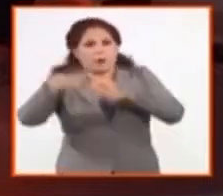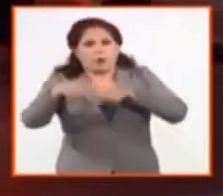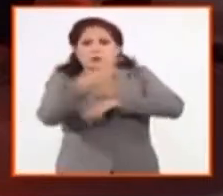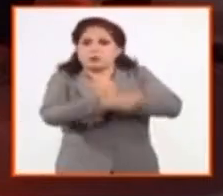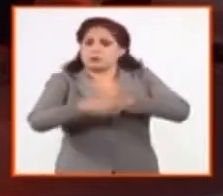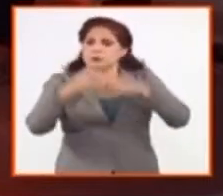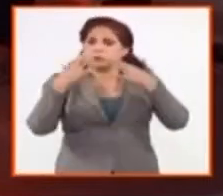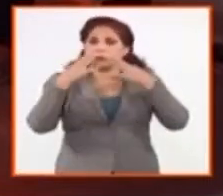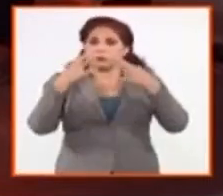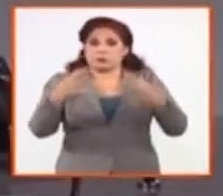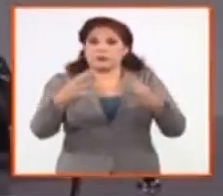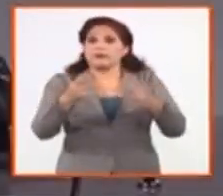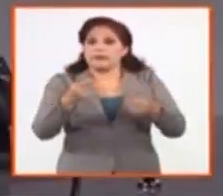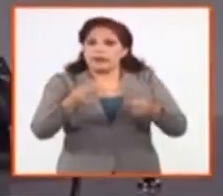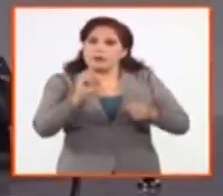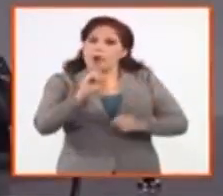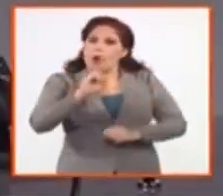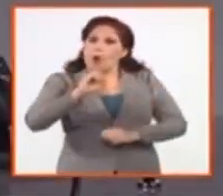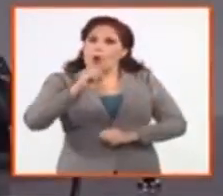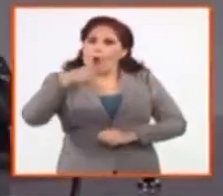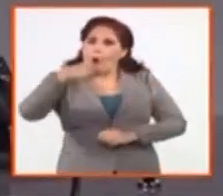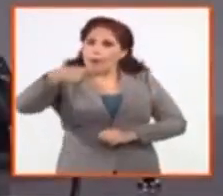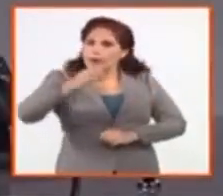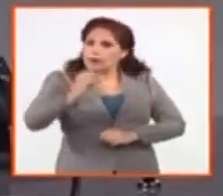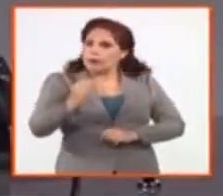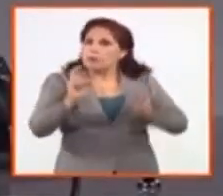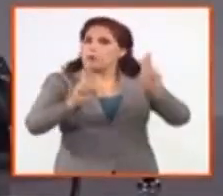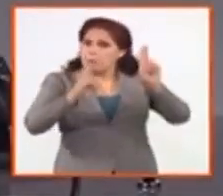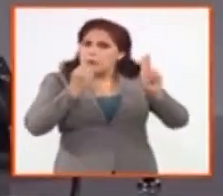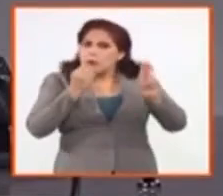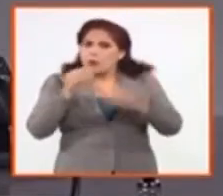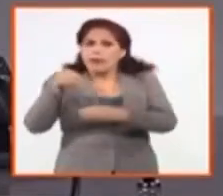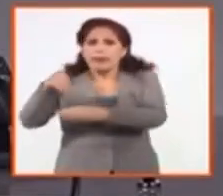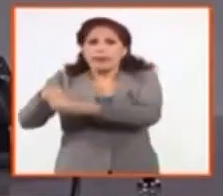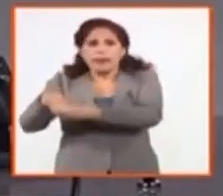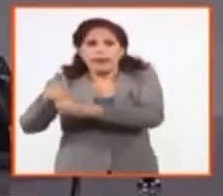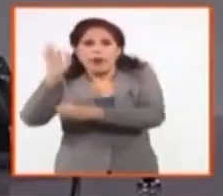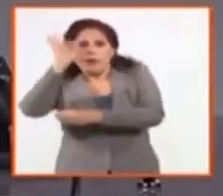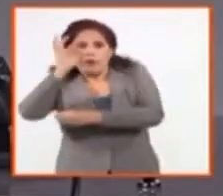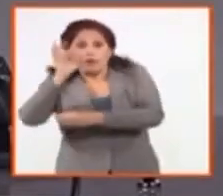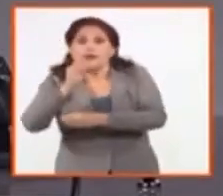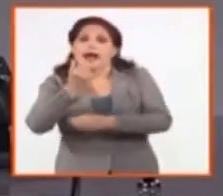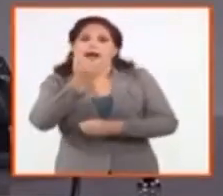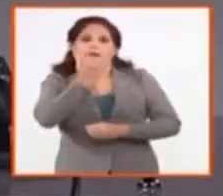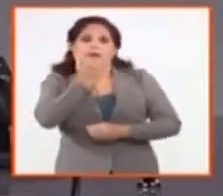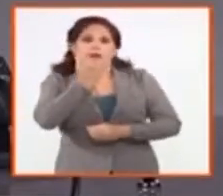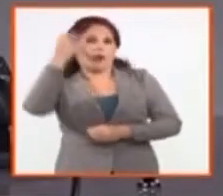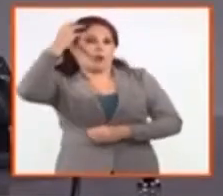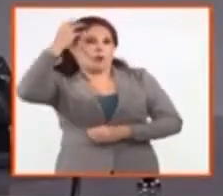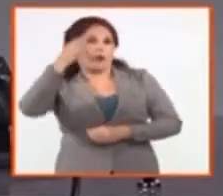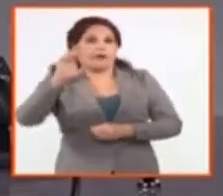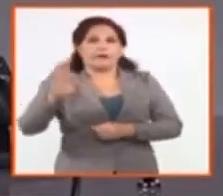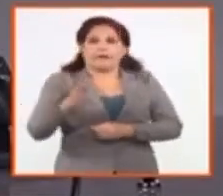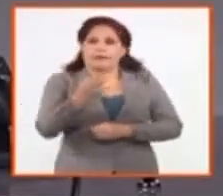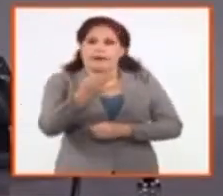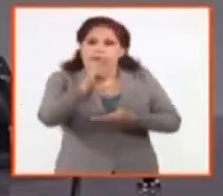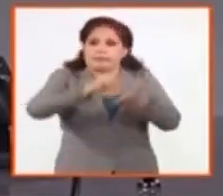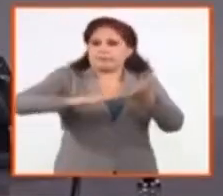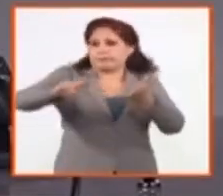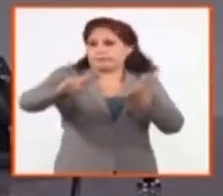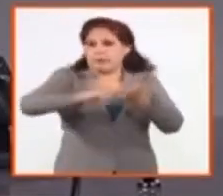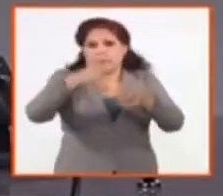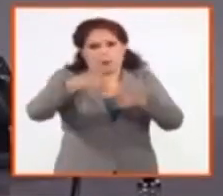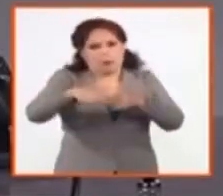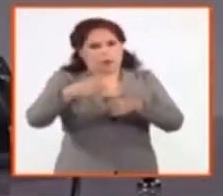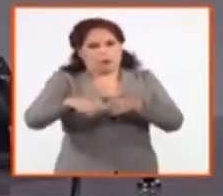importantes, pues eso afectó y se hizo, y los gobiernos de estos se sintieron afectados y dolidos por esto. Inclusive algunas